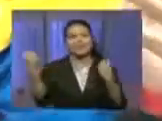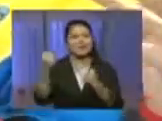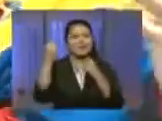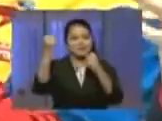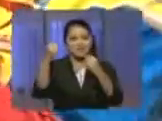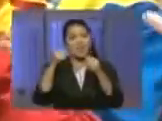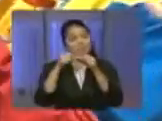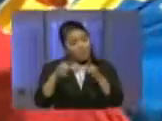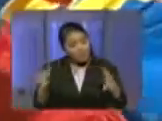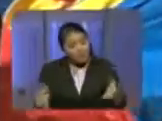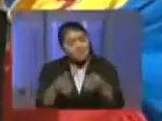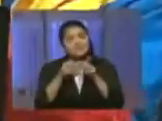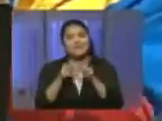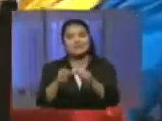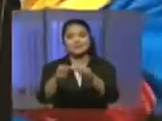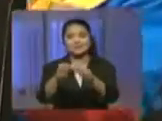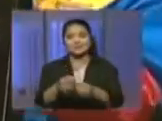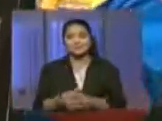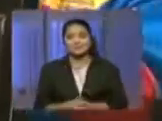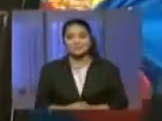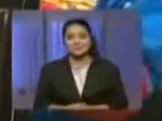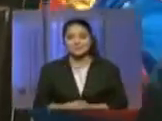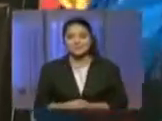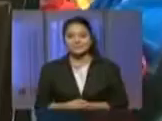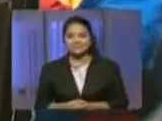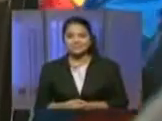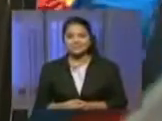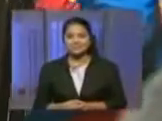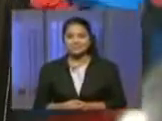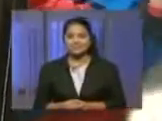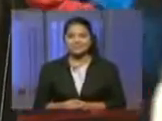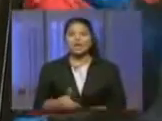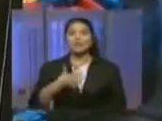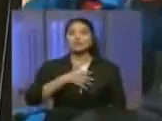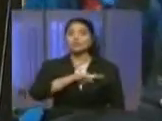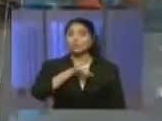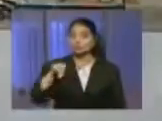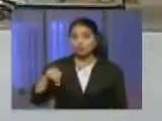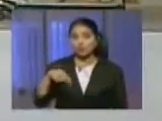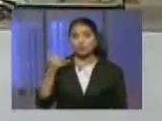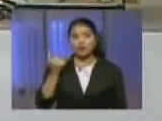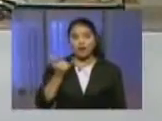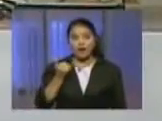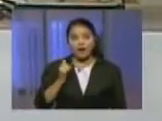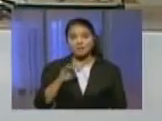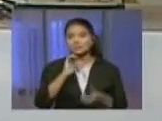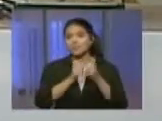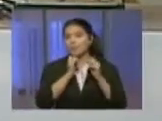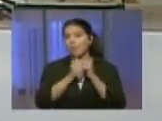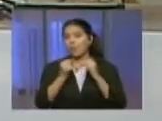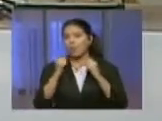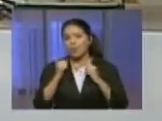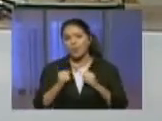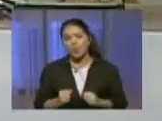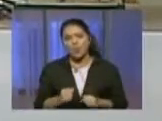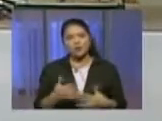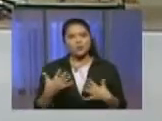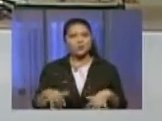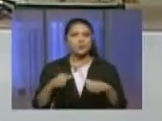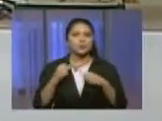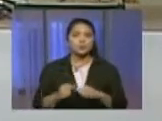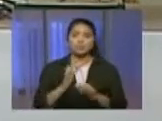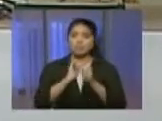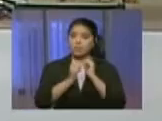seguir como Mira Además nosotros tenemos atletas de y